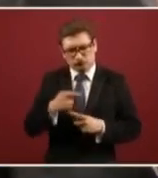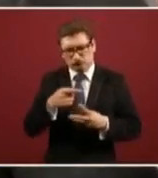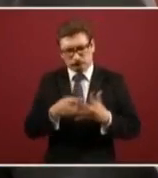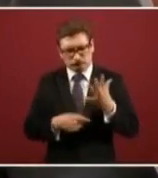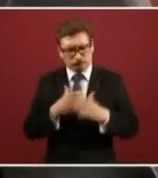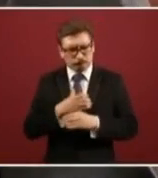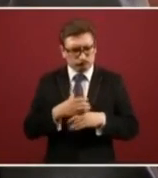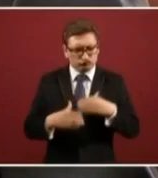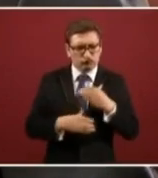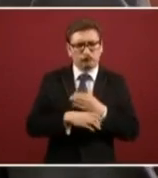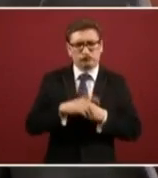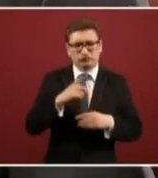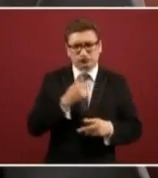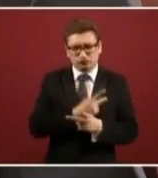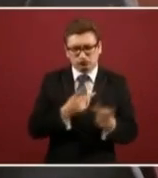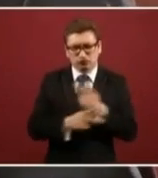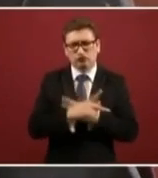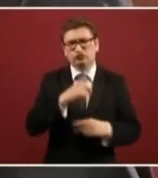producto